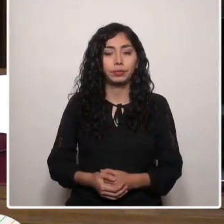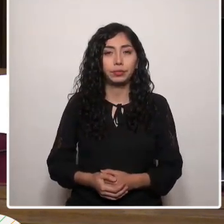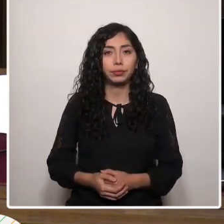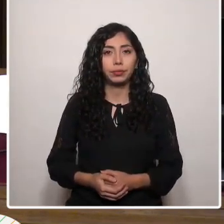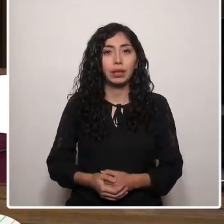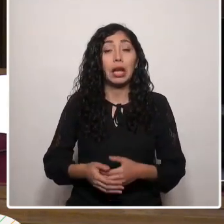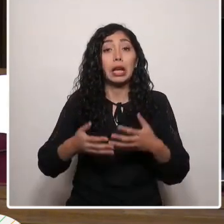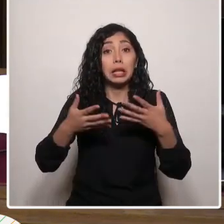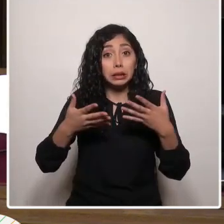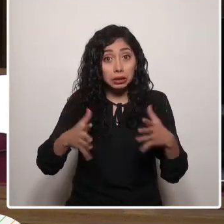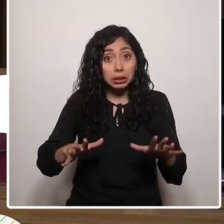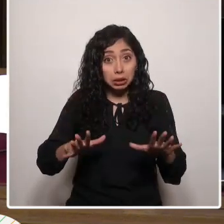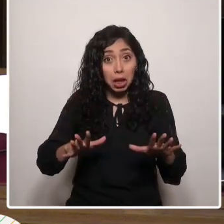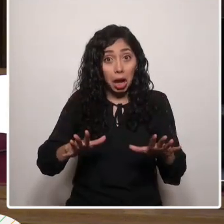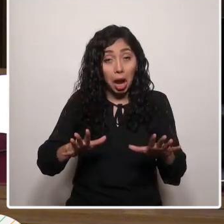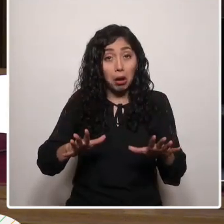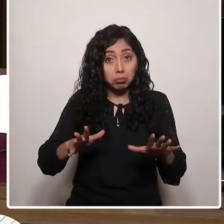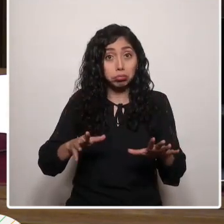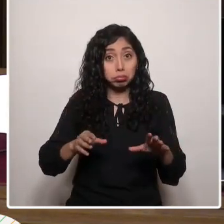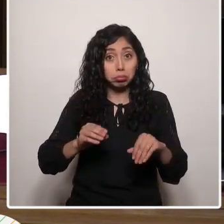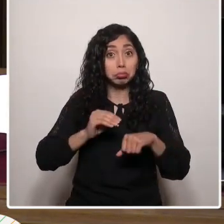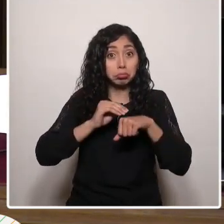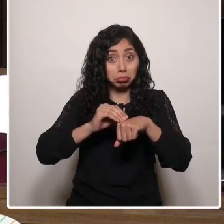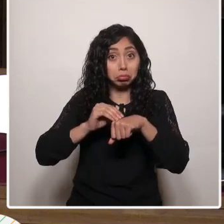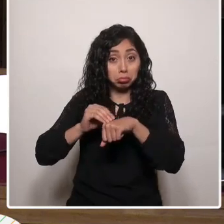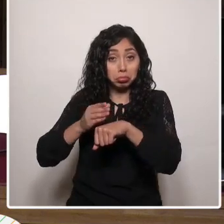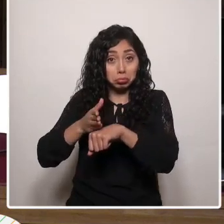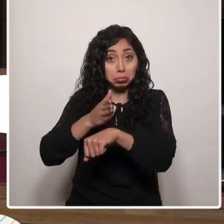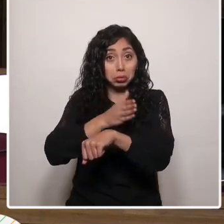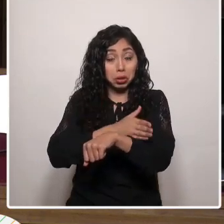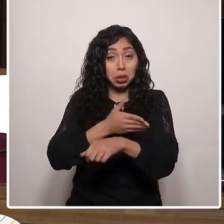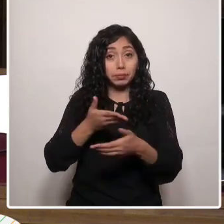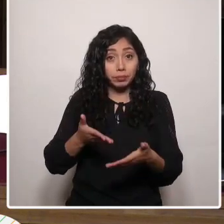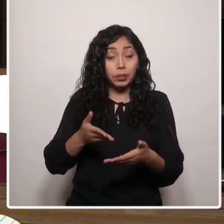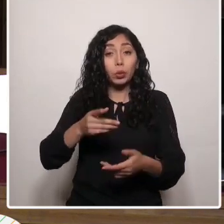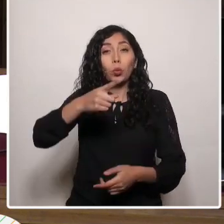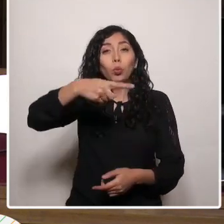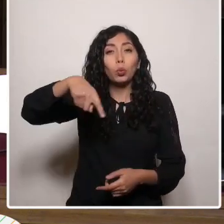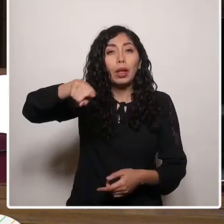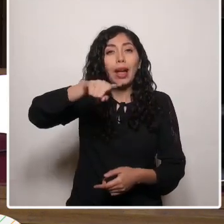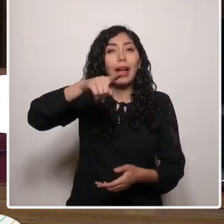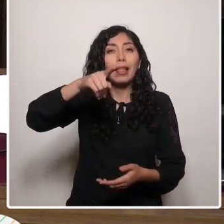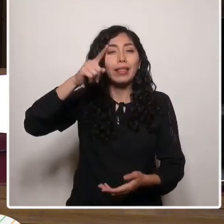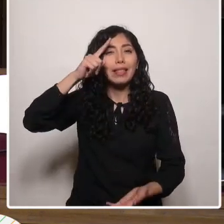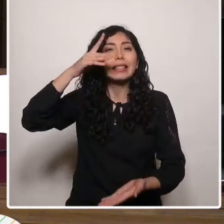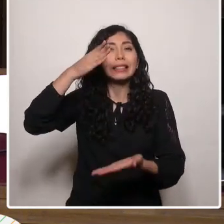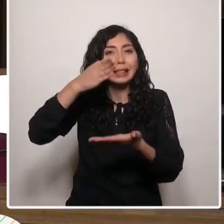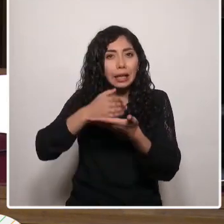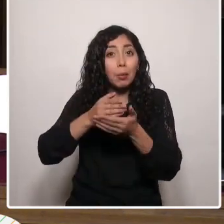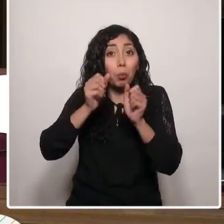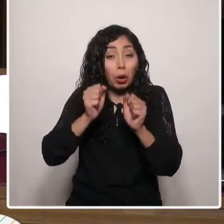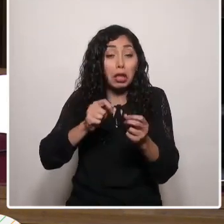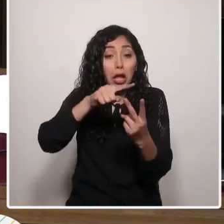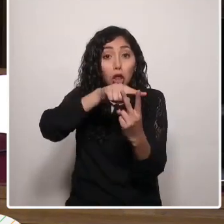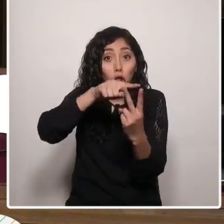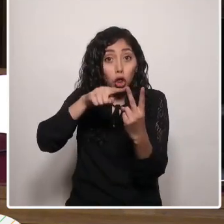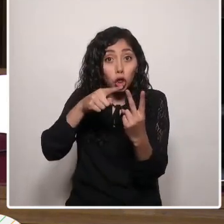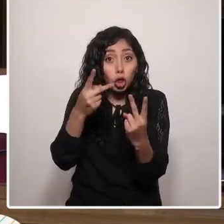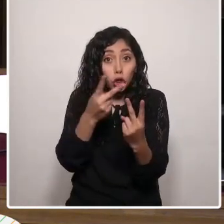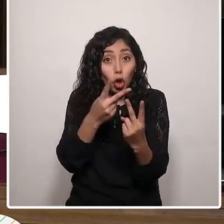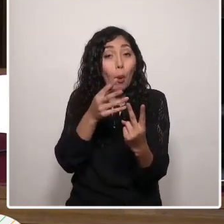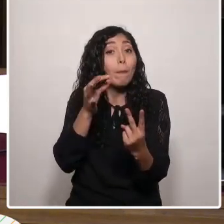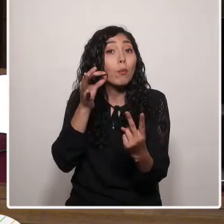Ya se ha planteado, para recapitular, que deberán decidir si pueden ser 2 mujeres o 2